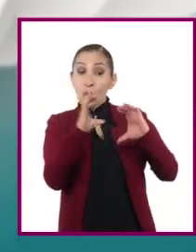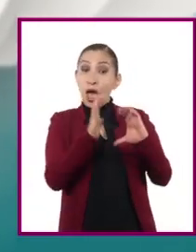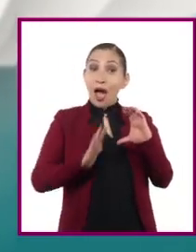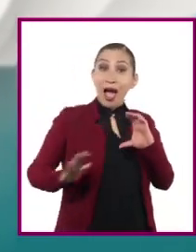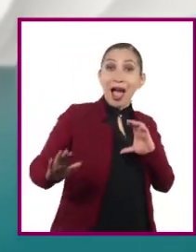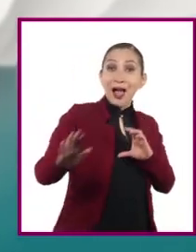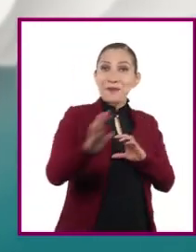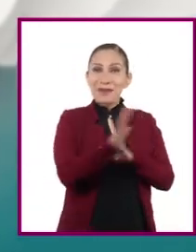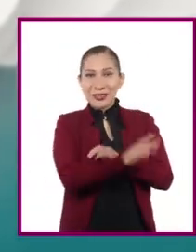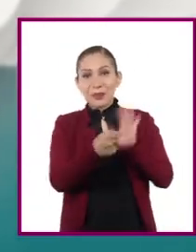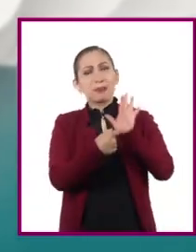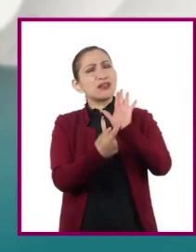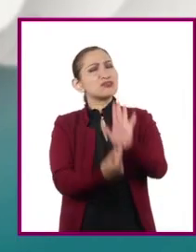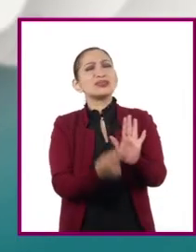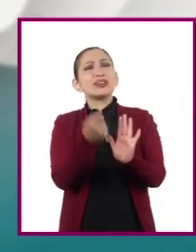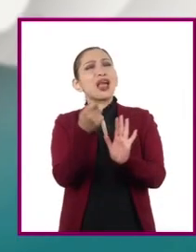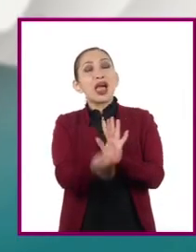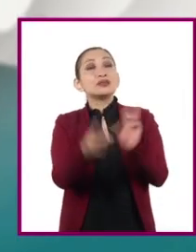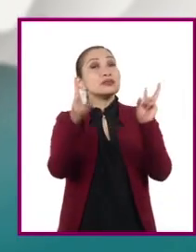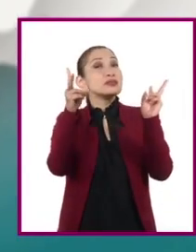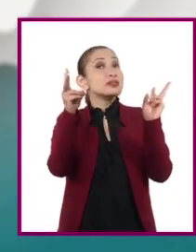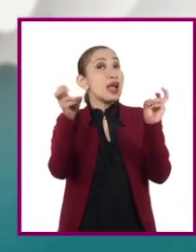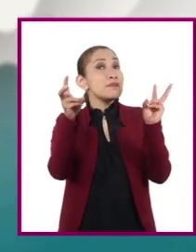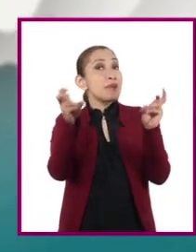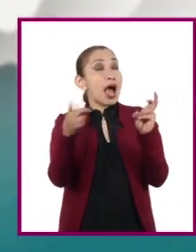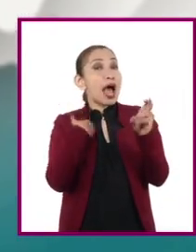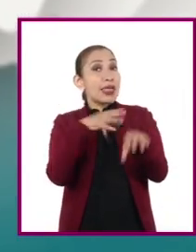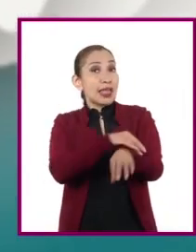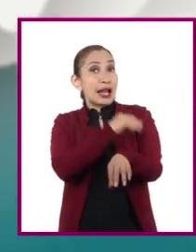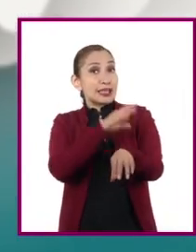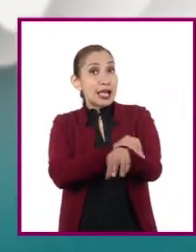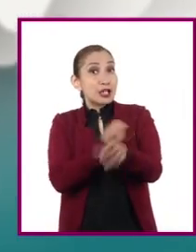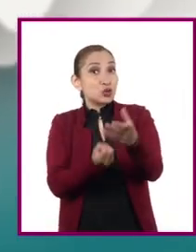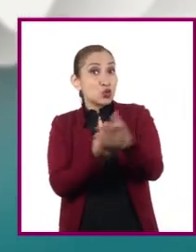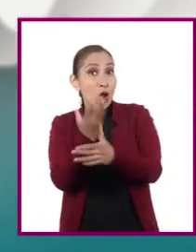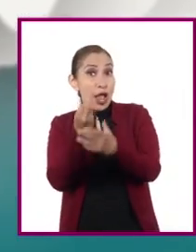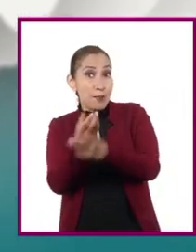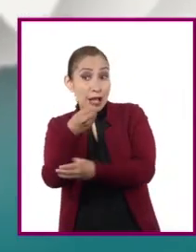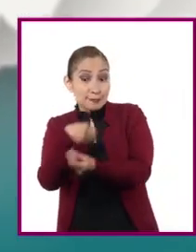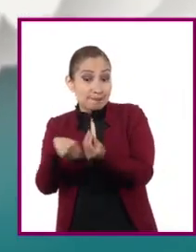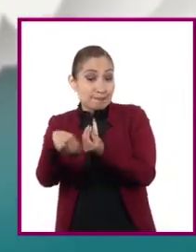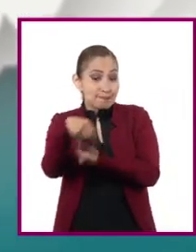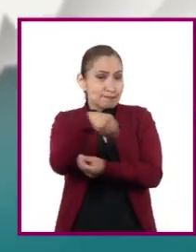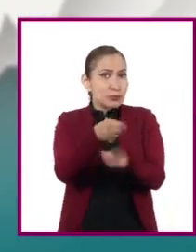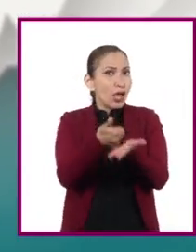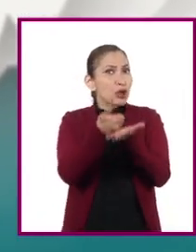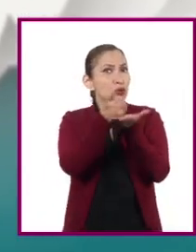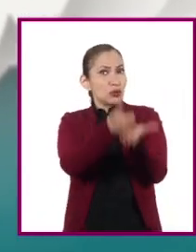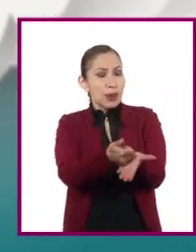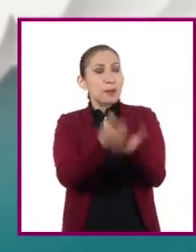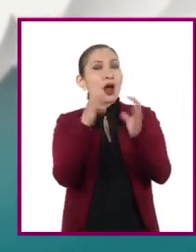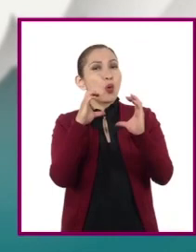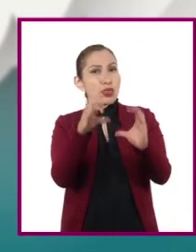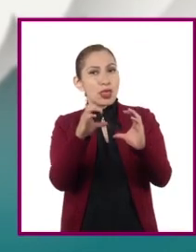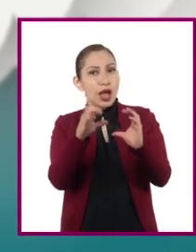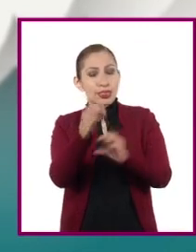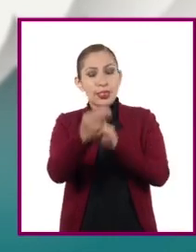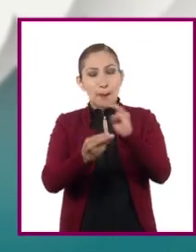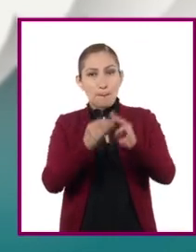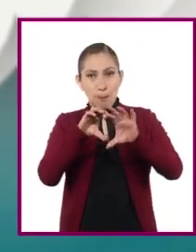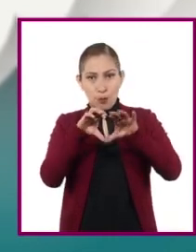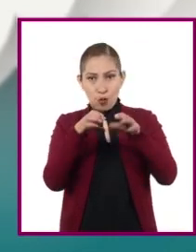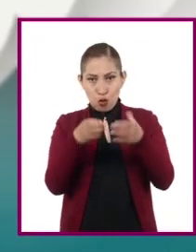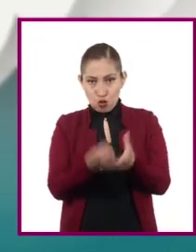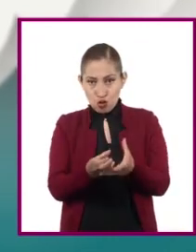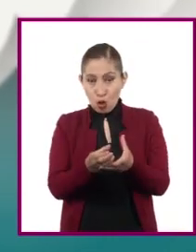medio ambiente les presentamos el tema de las energías renovables que contribuyen al cuidado de nuestro